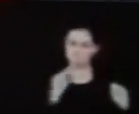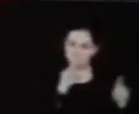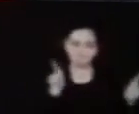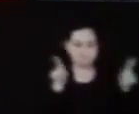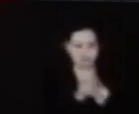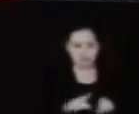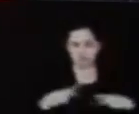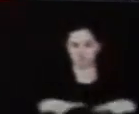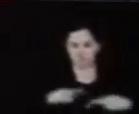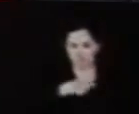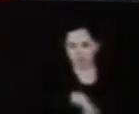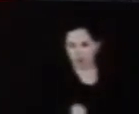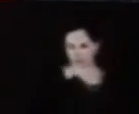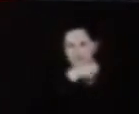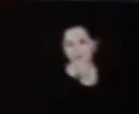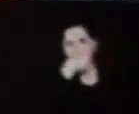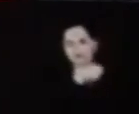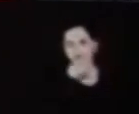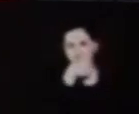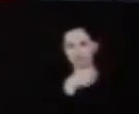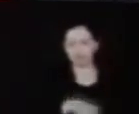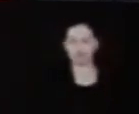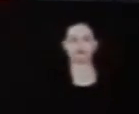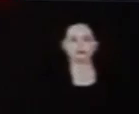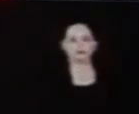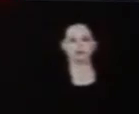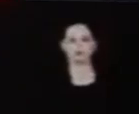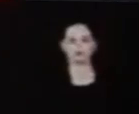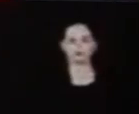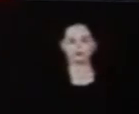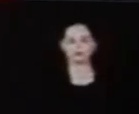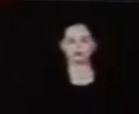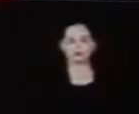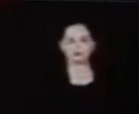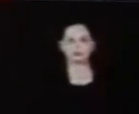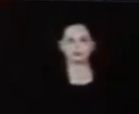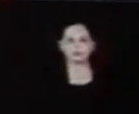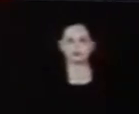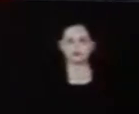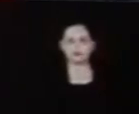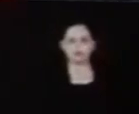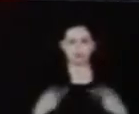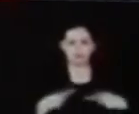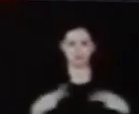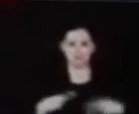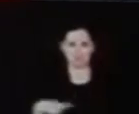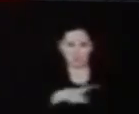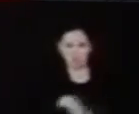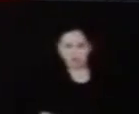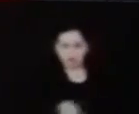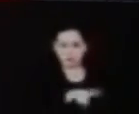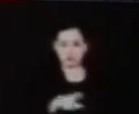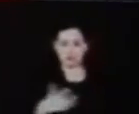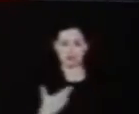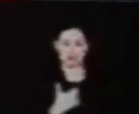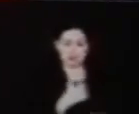mayores. Se atenderá de inmediato a los damnificados por los